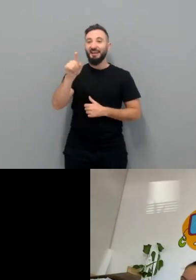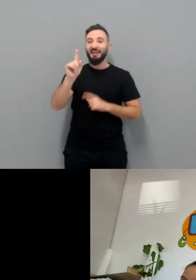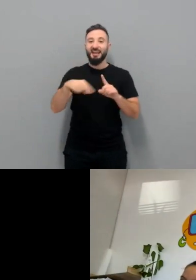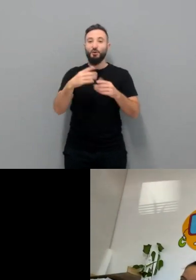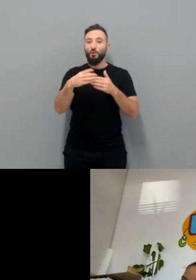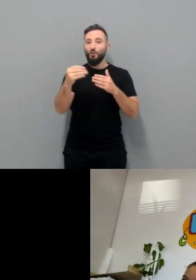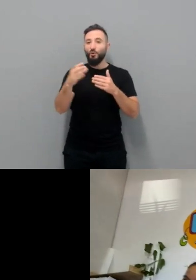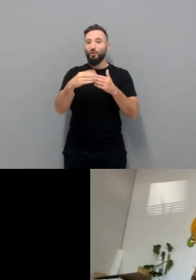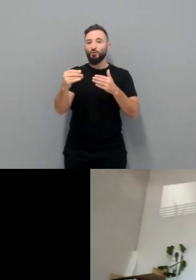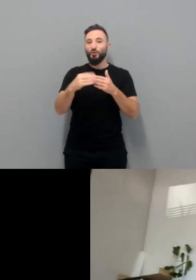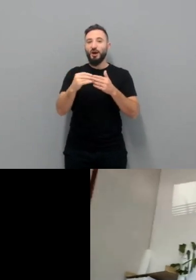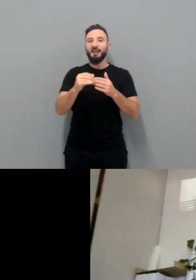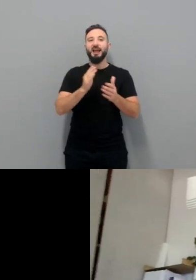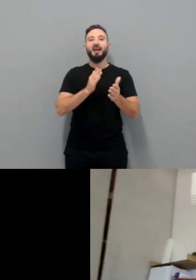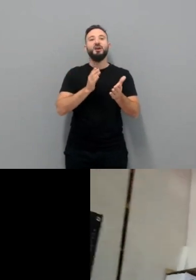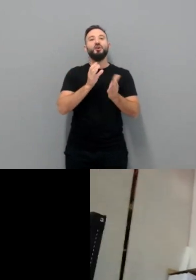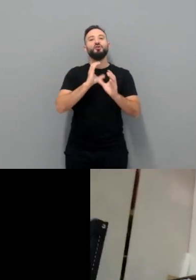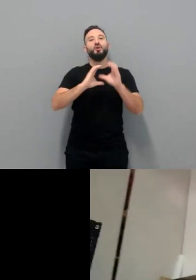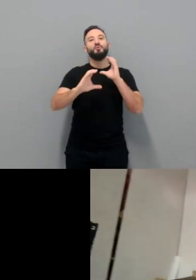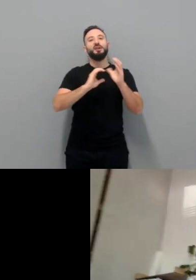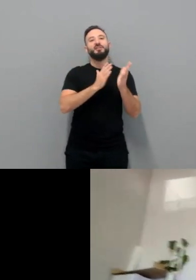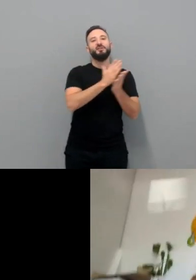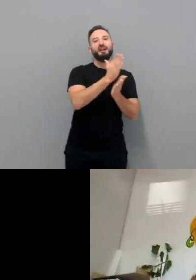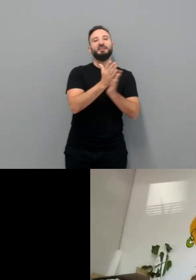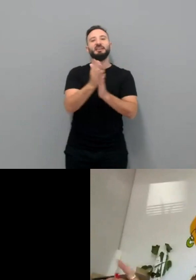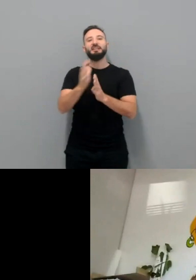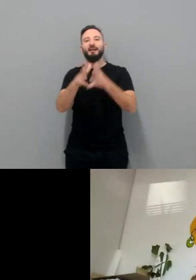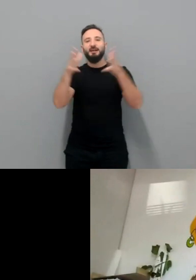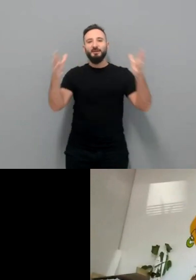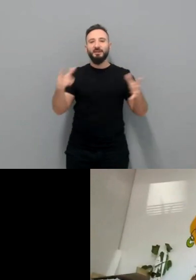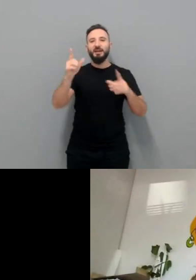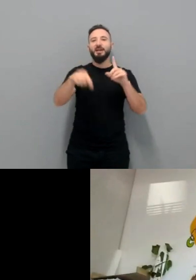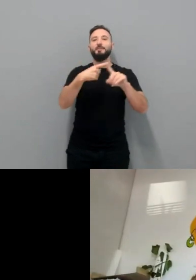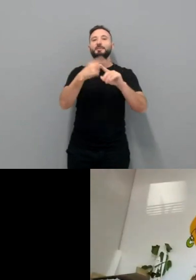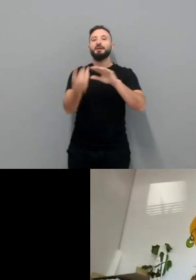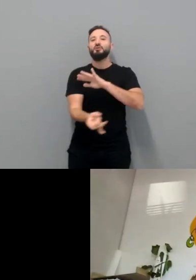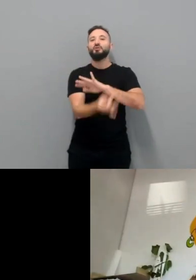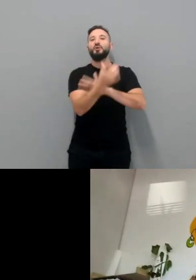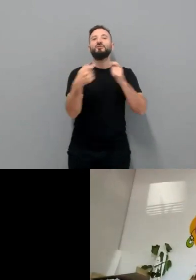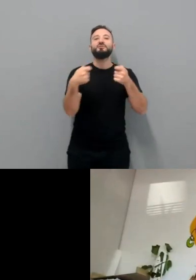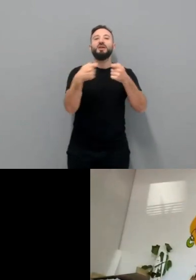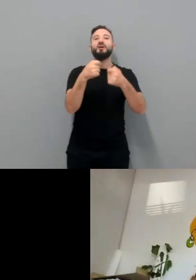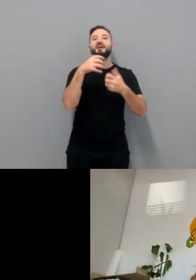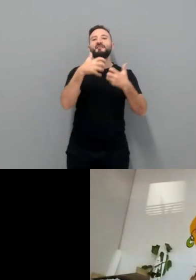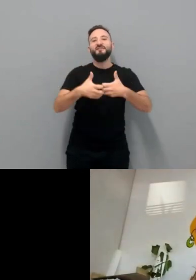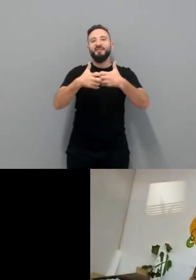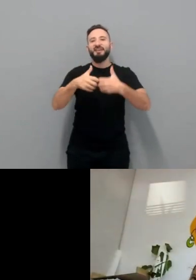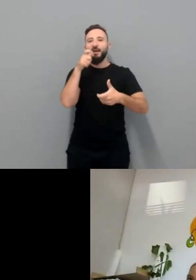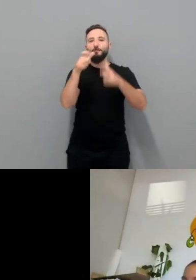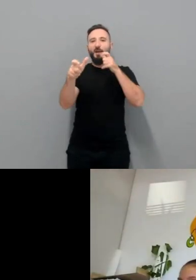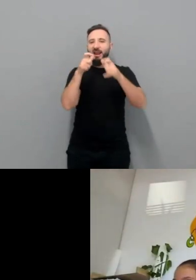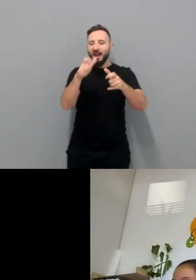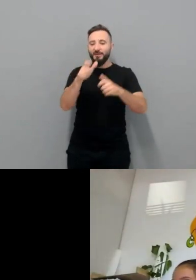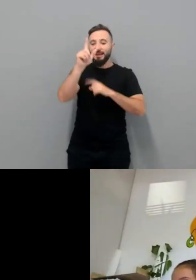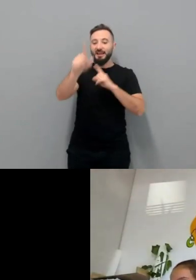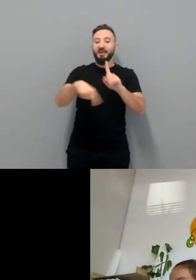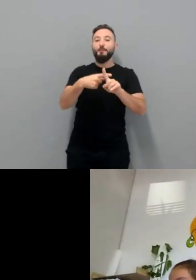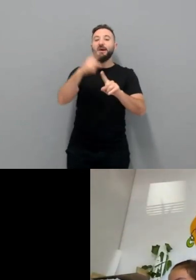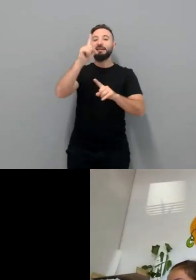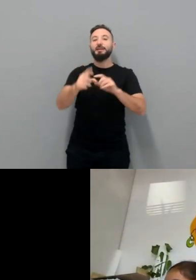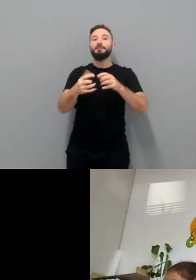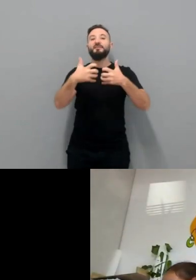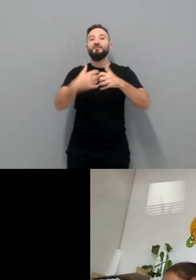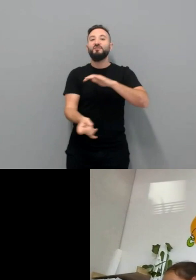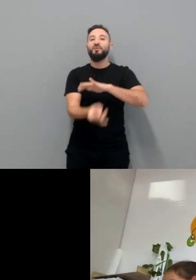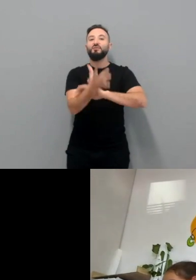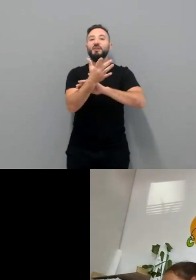de comunicación aumentativa y alternativa, es cofundadora de la Fábrica de Palabras y cofundadora de la Fundación